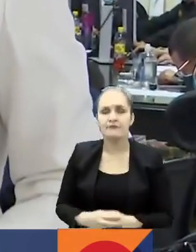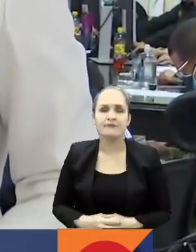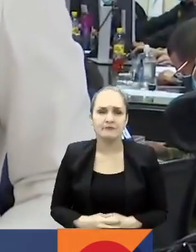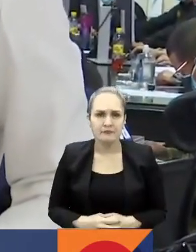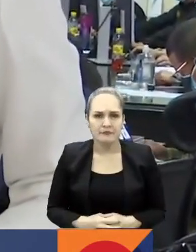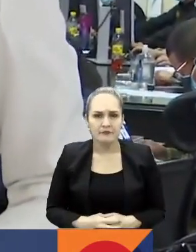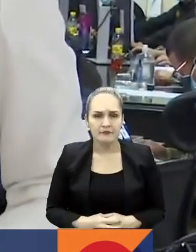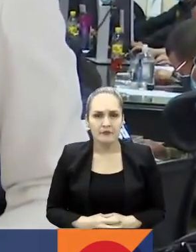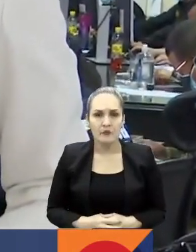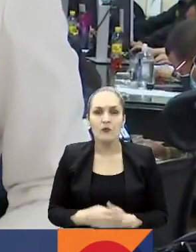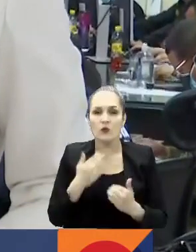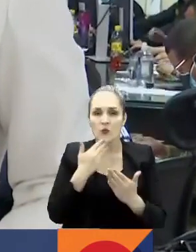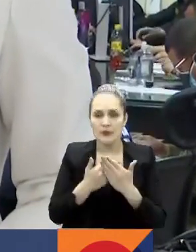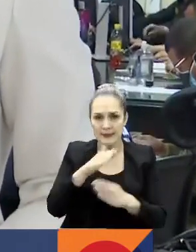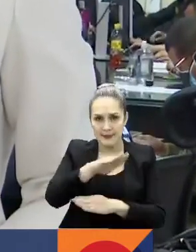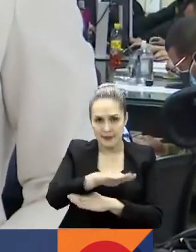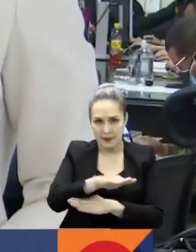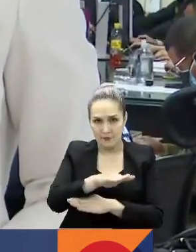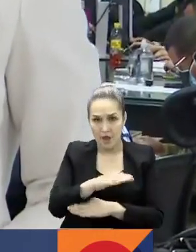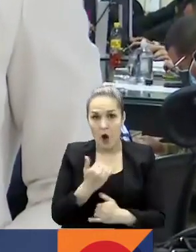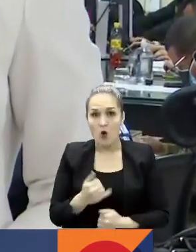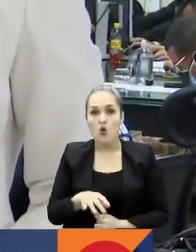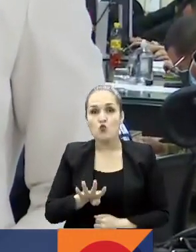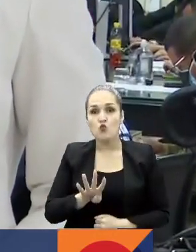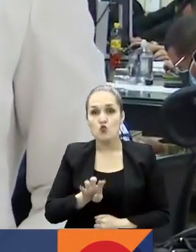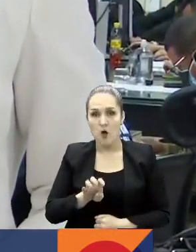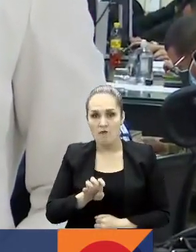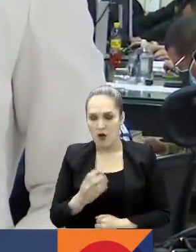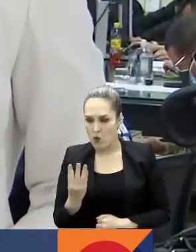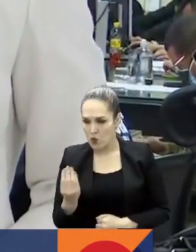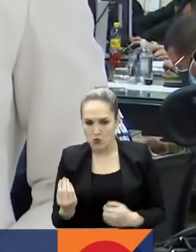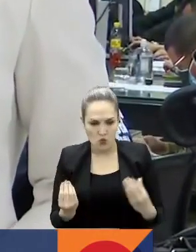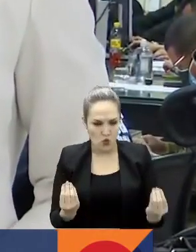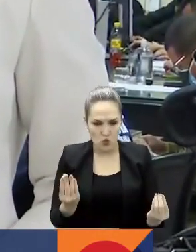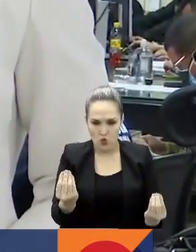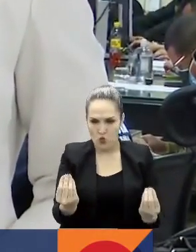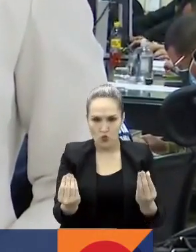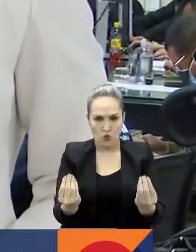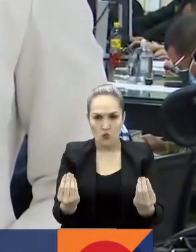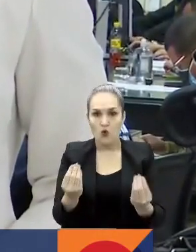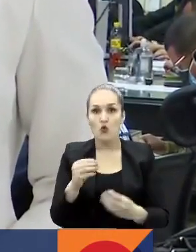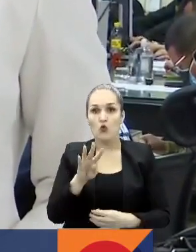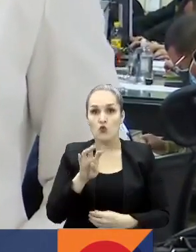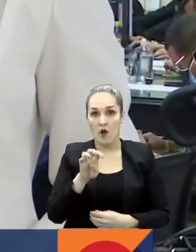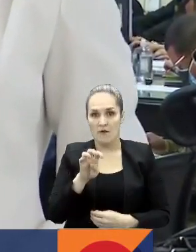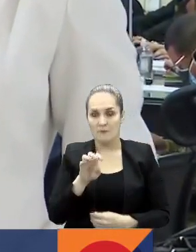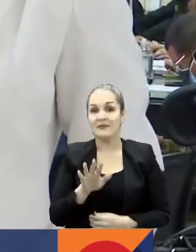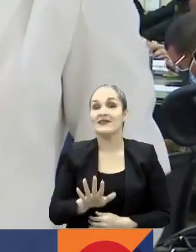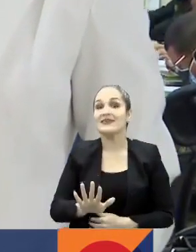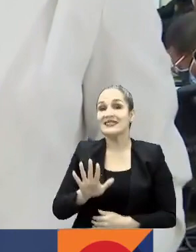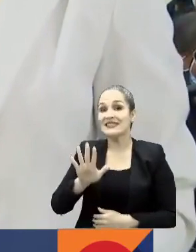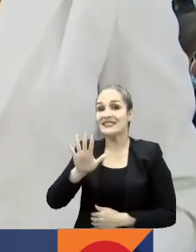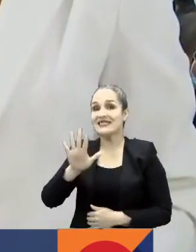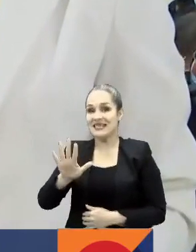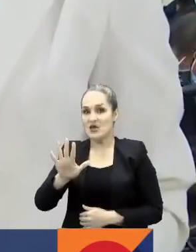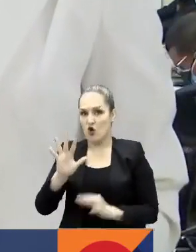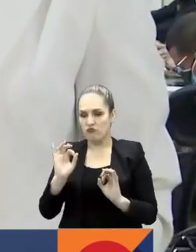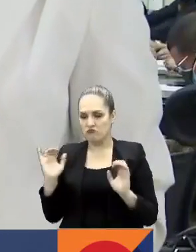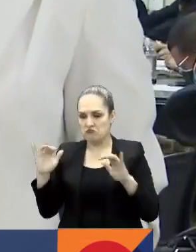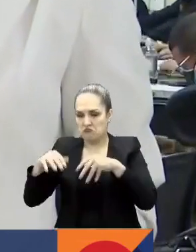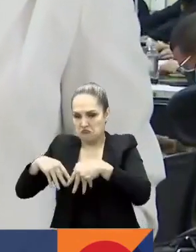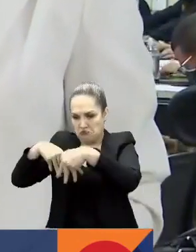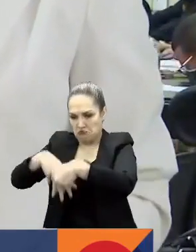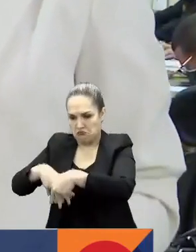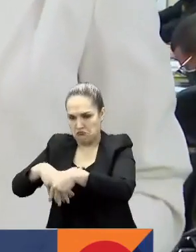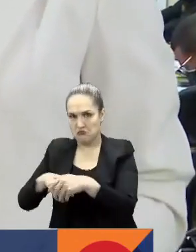en el momento 9 actividades, de las cuales 5 son concentraciones, 4 marchas. Las marchas